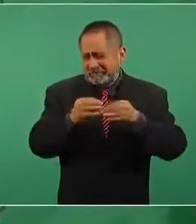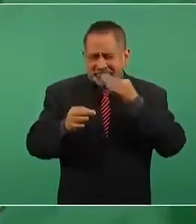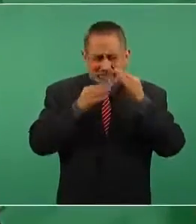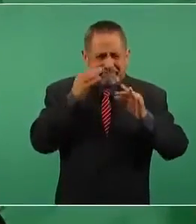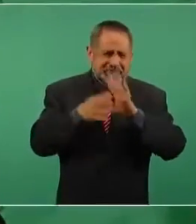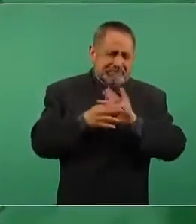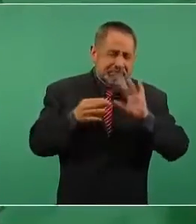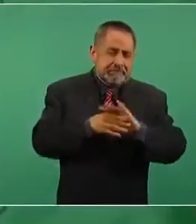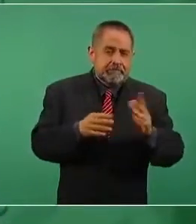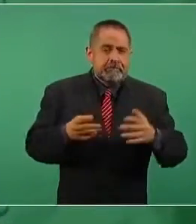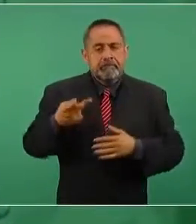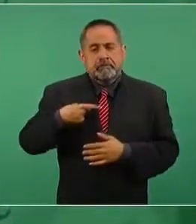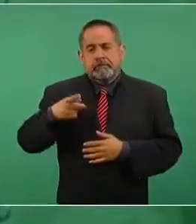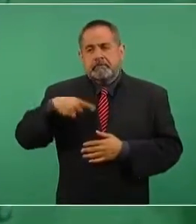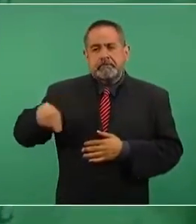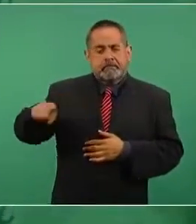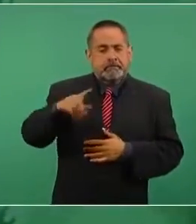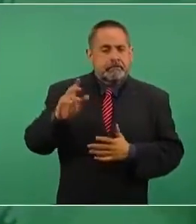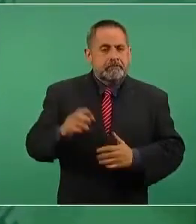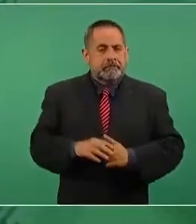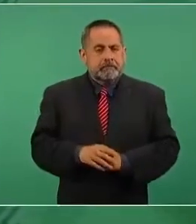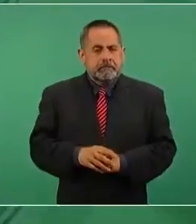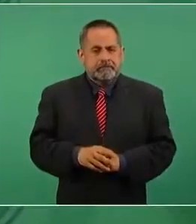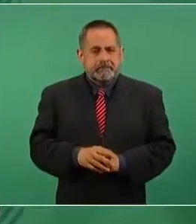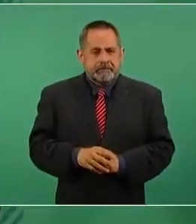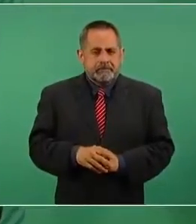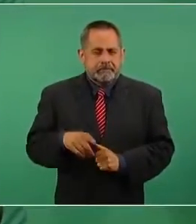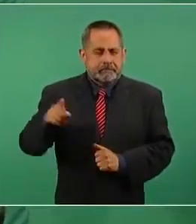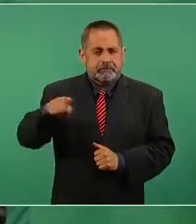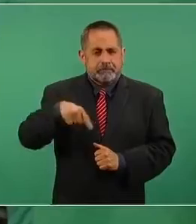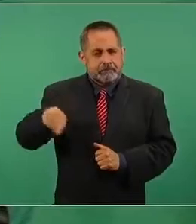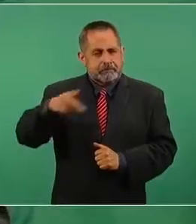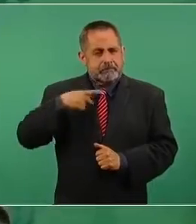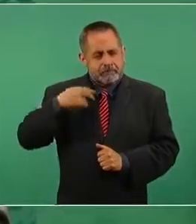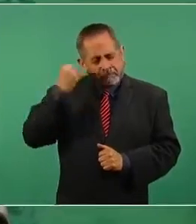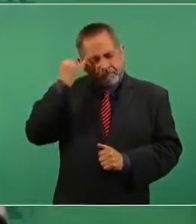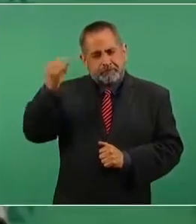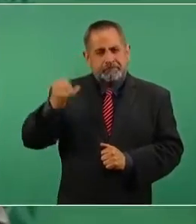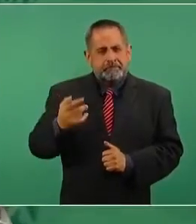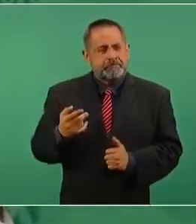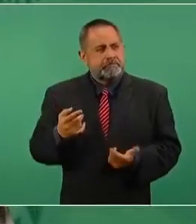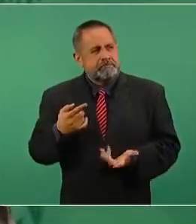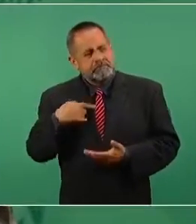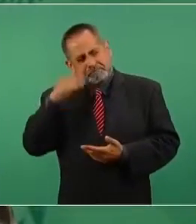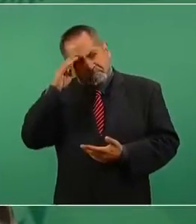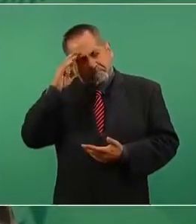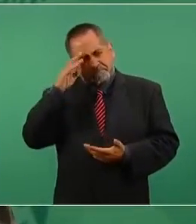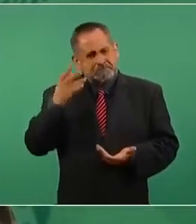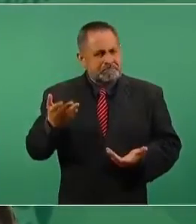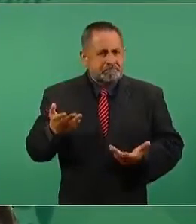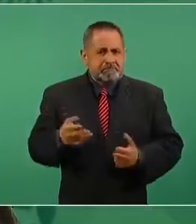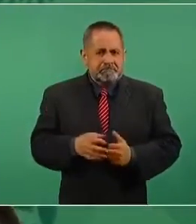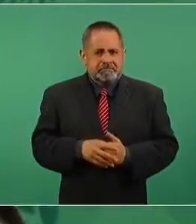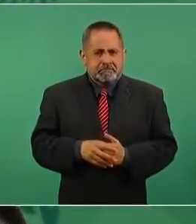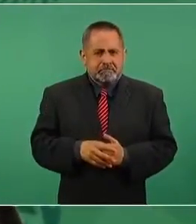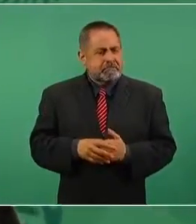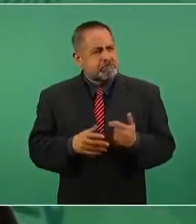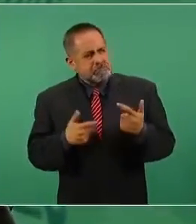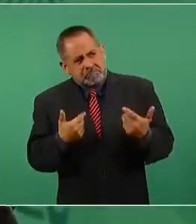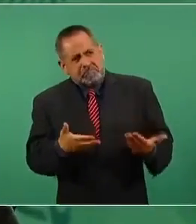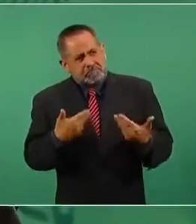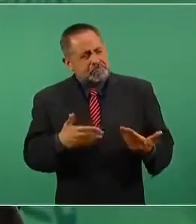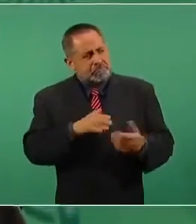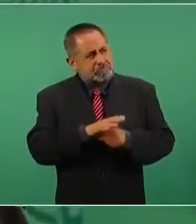Y la gente también, imagino, que pensaba que era